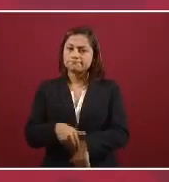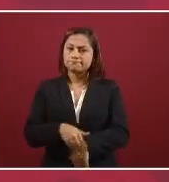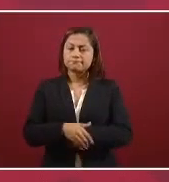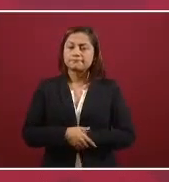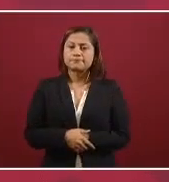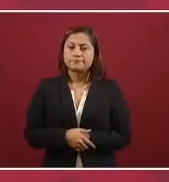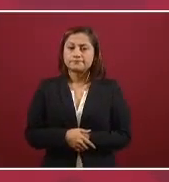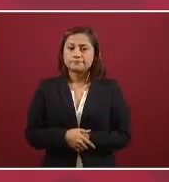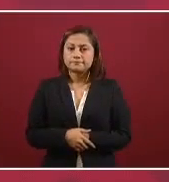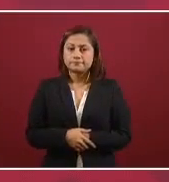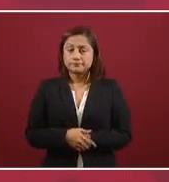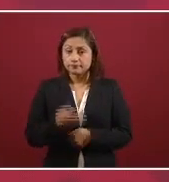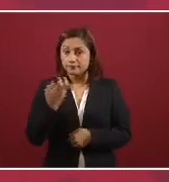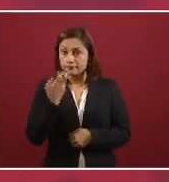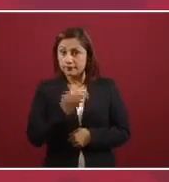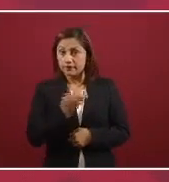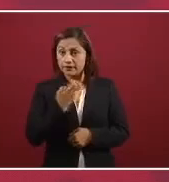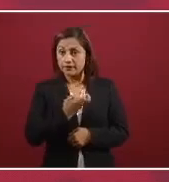Este es